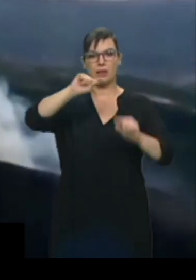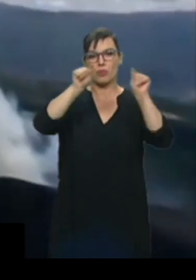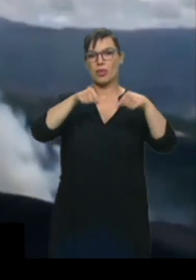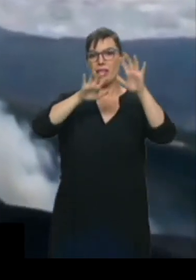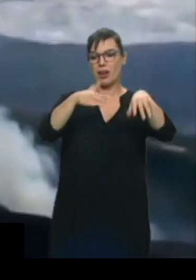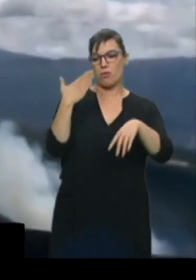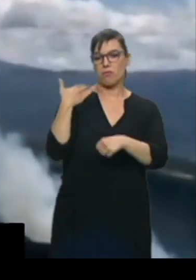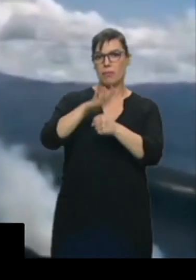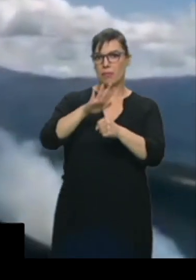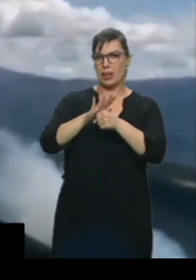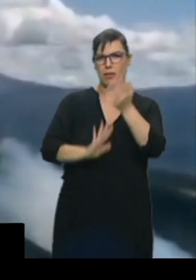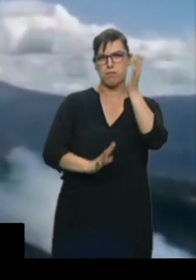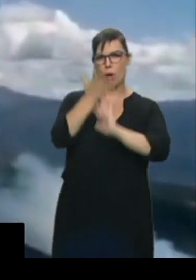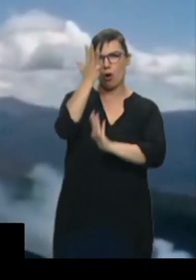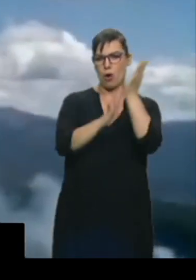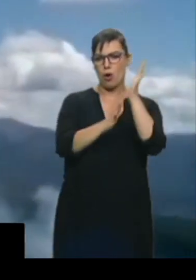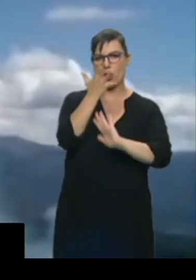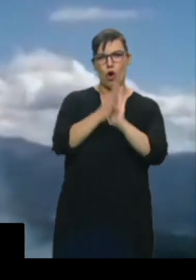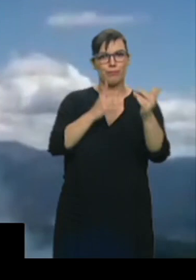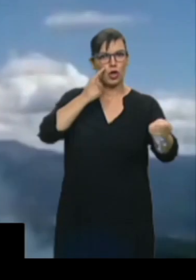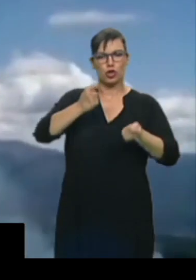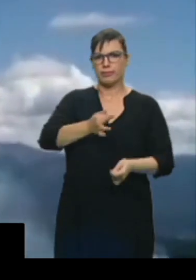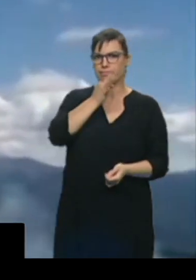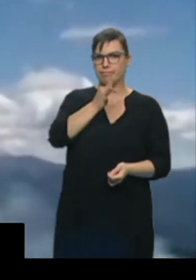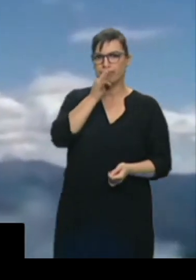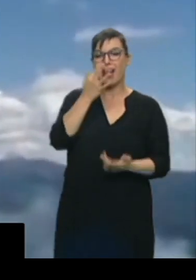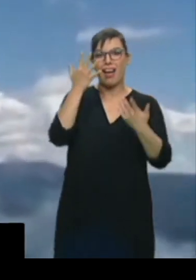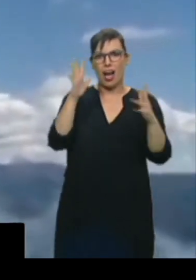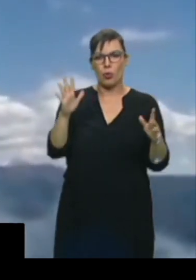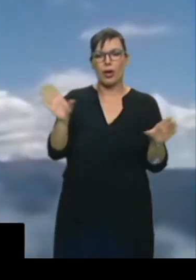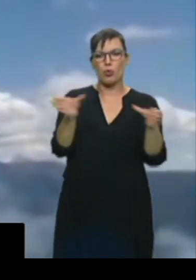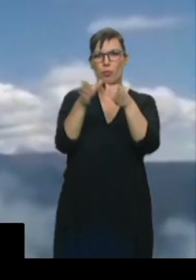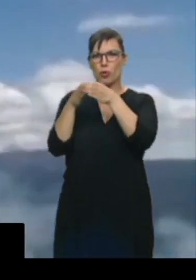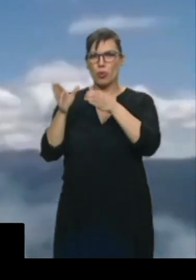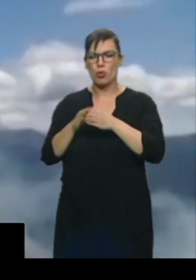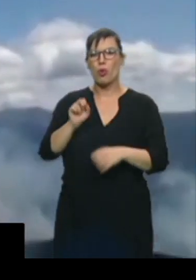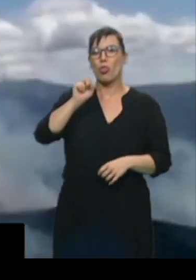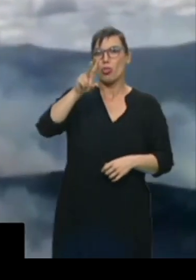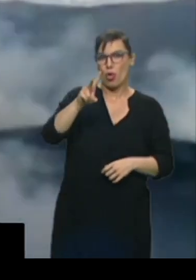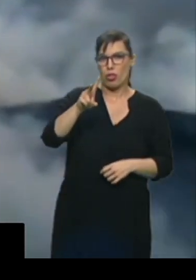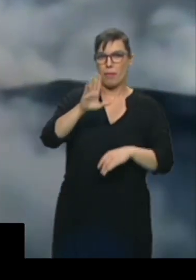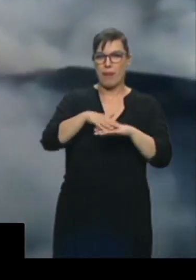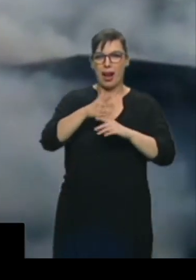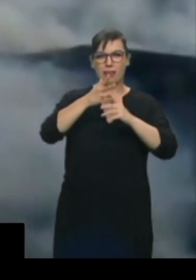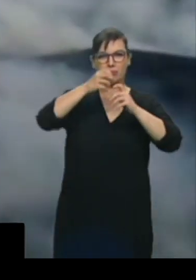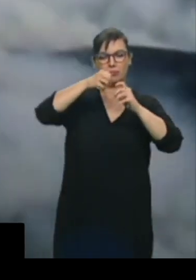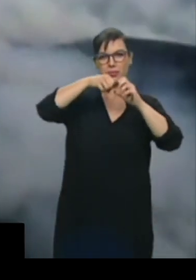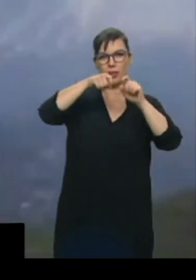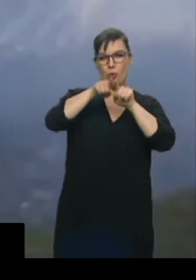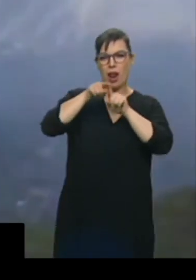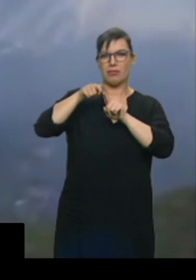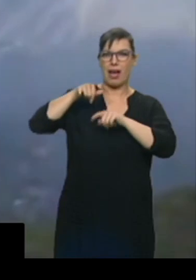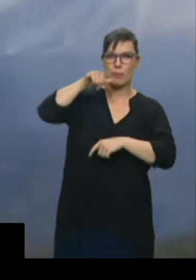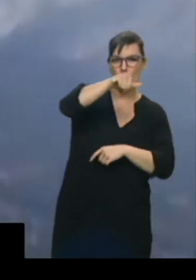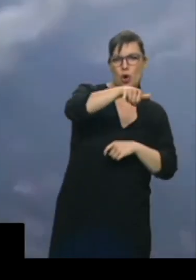fuera de control. Y eso a pesar del trabajo de hasta 12 medios aéreos procedentes no solo de Castilla y León, también de Galicia y Asturias.